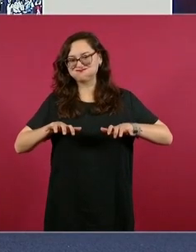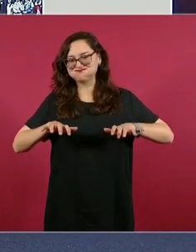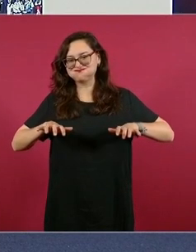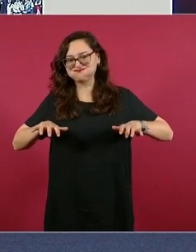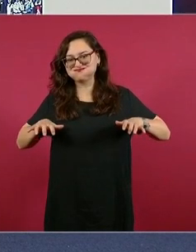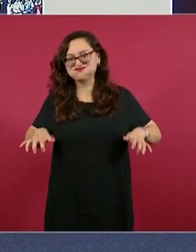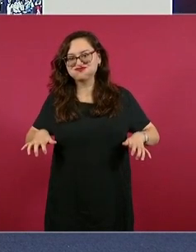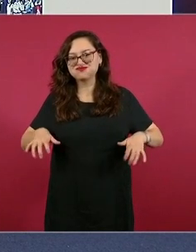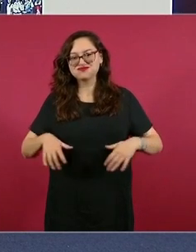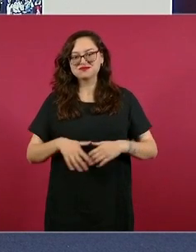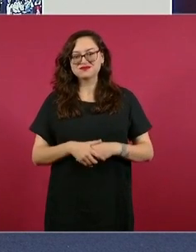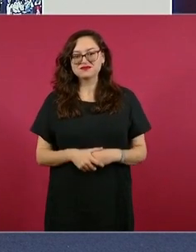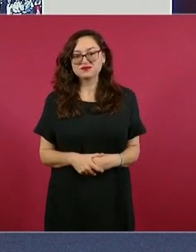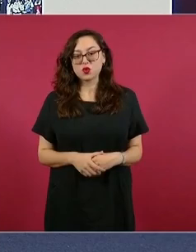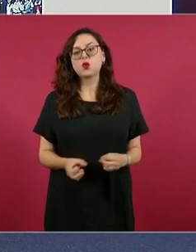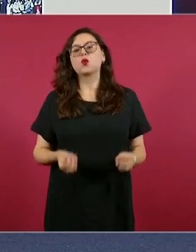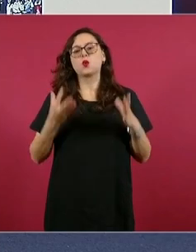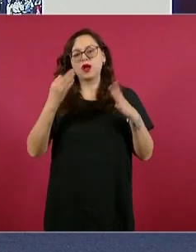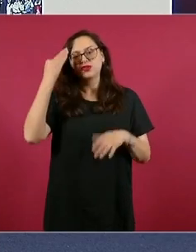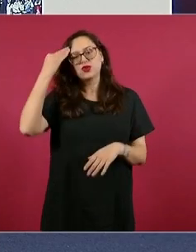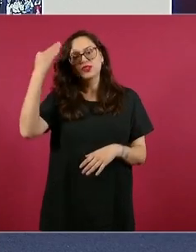¿en cuánto tiempo fue?